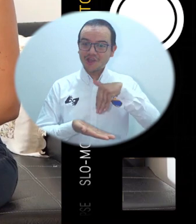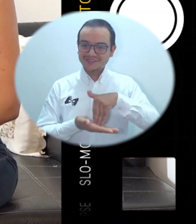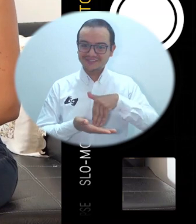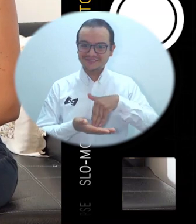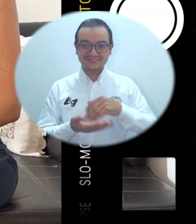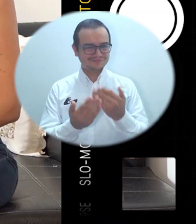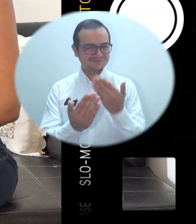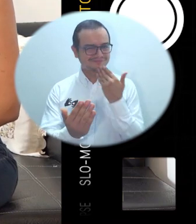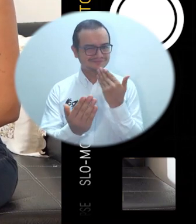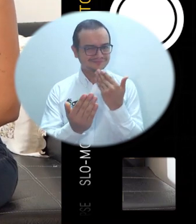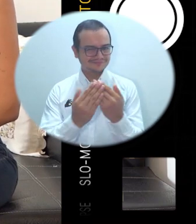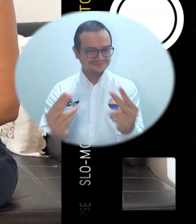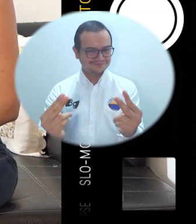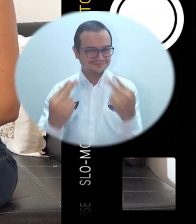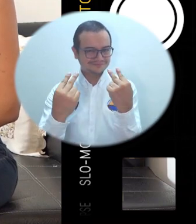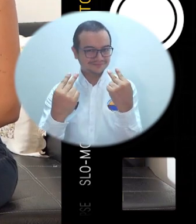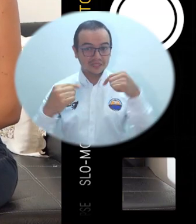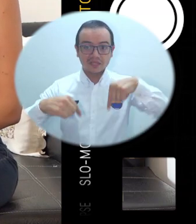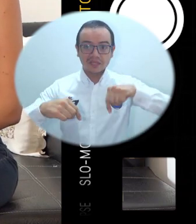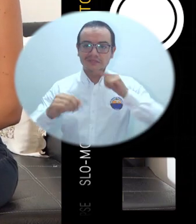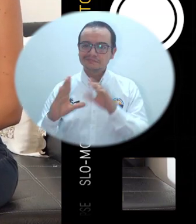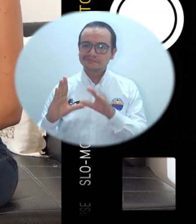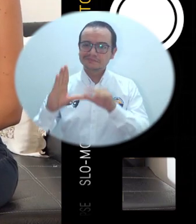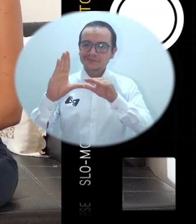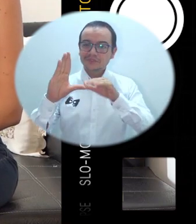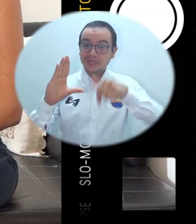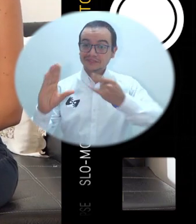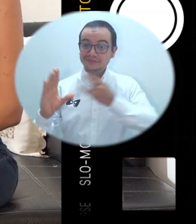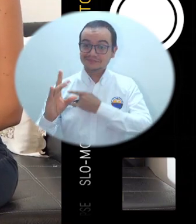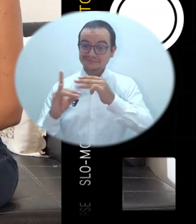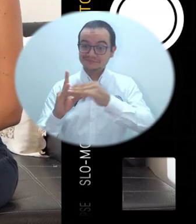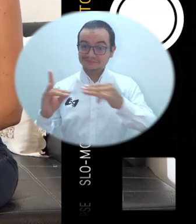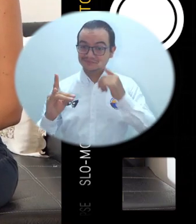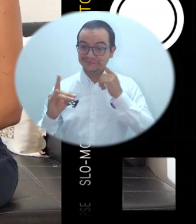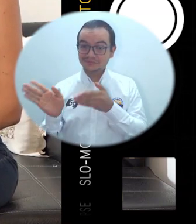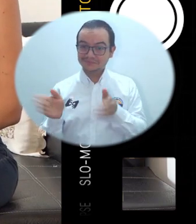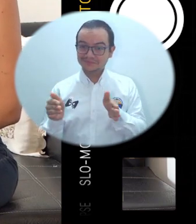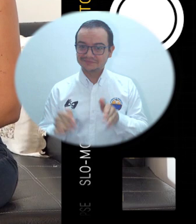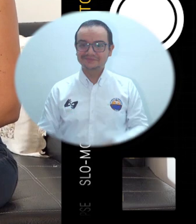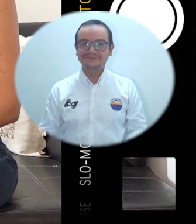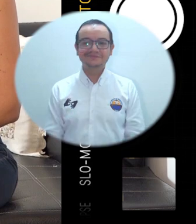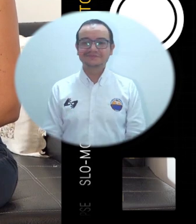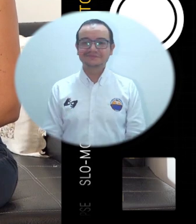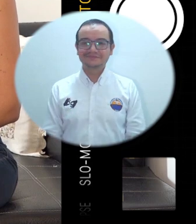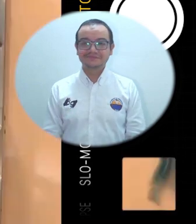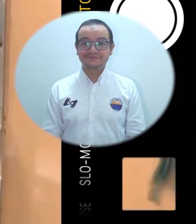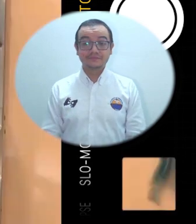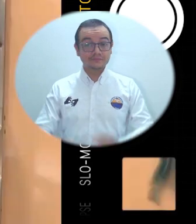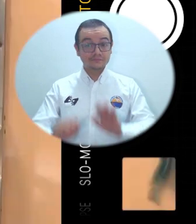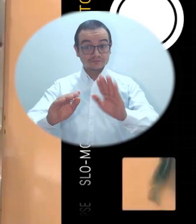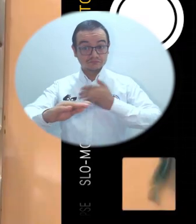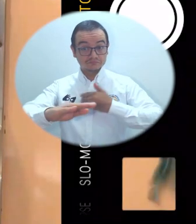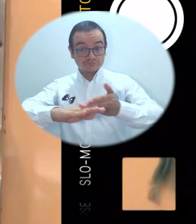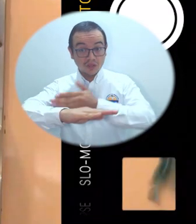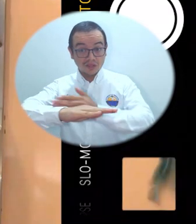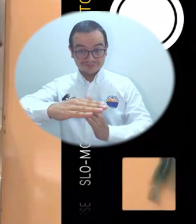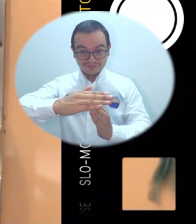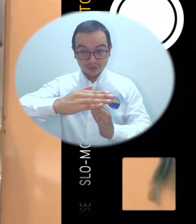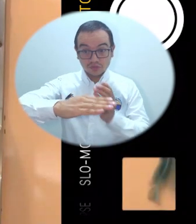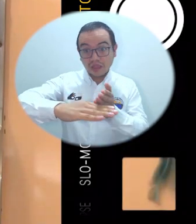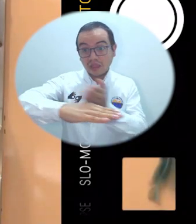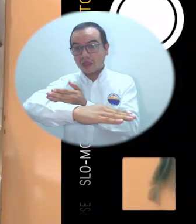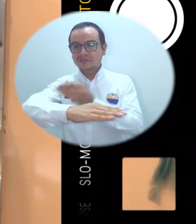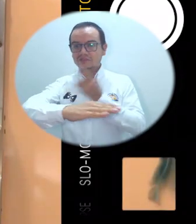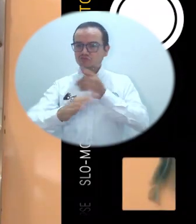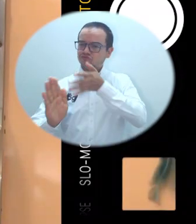Vuelta con ustedes. Gracias por tu sintonía. Estás viendo el Campus TV, programa institucional de la Universidad del Magdalena. Antes de la pausa, les